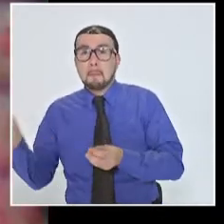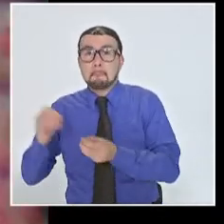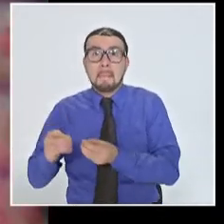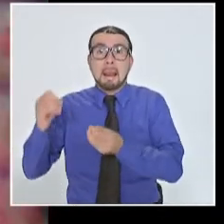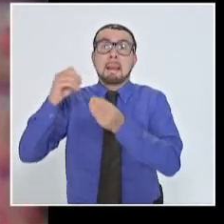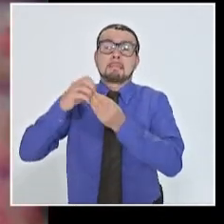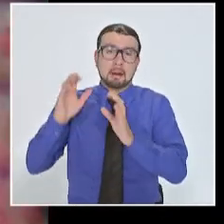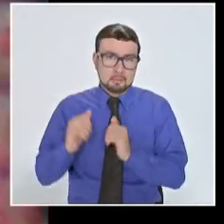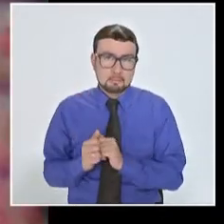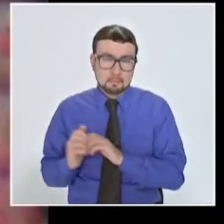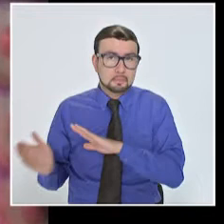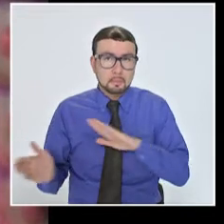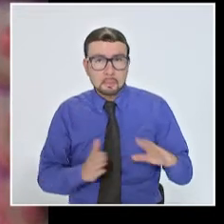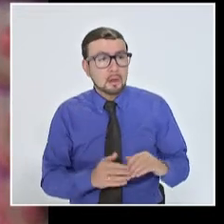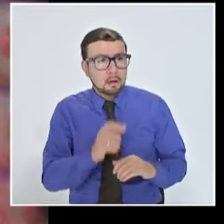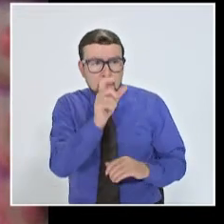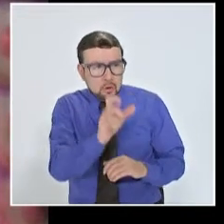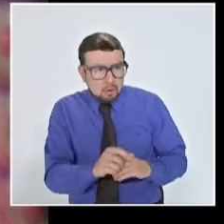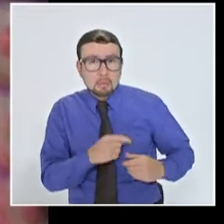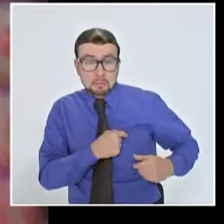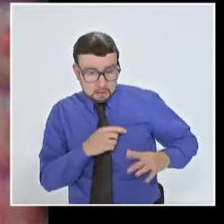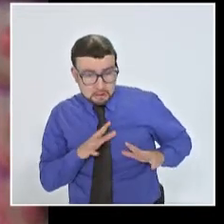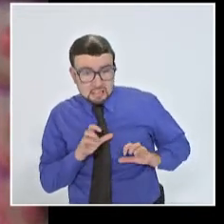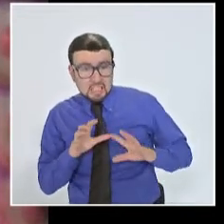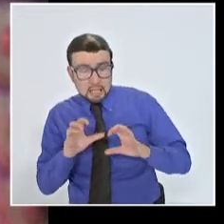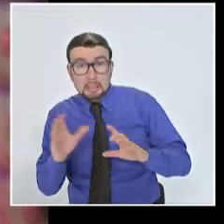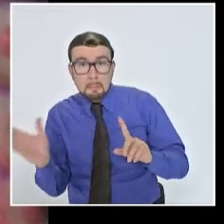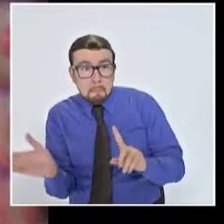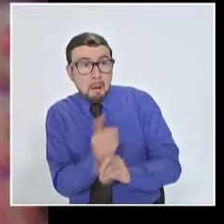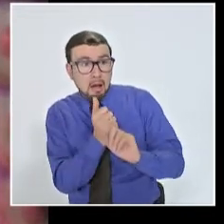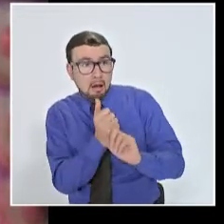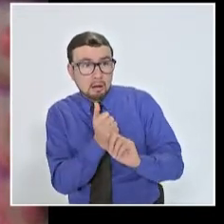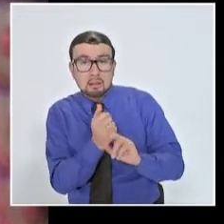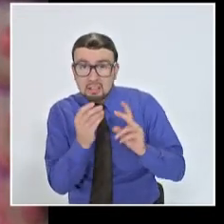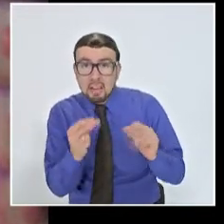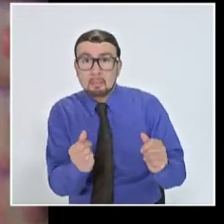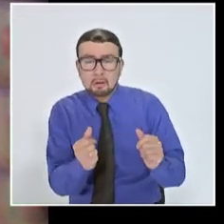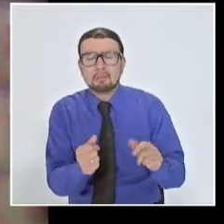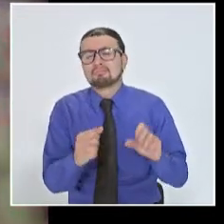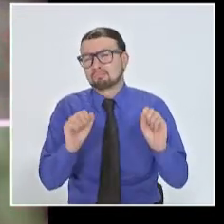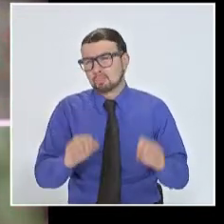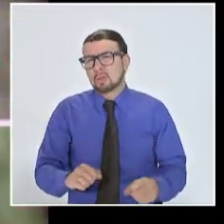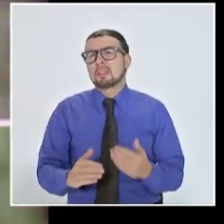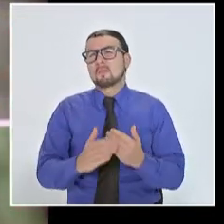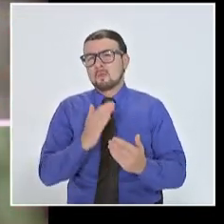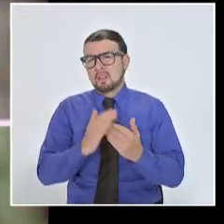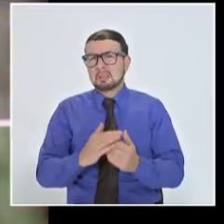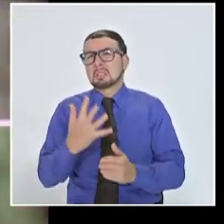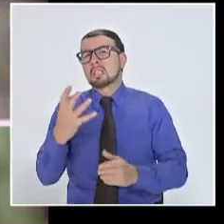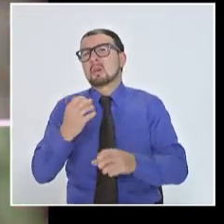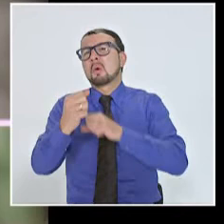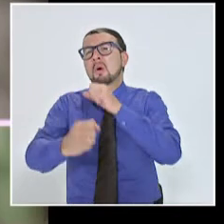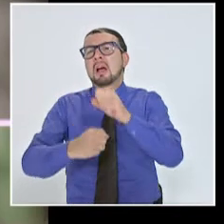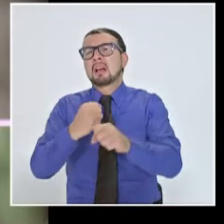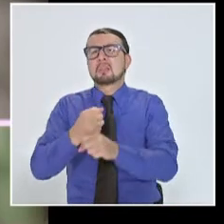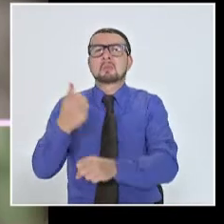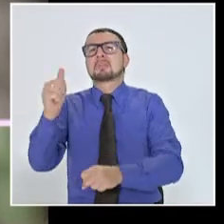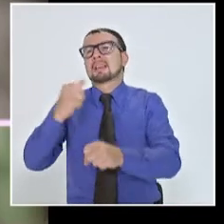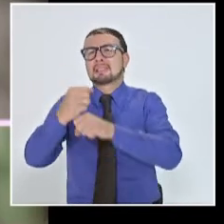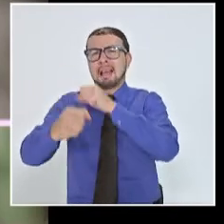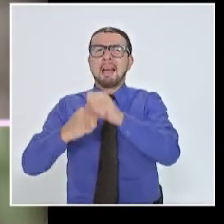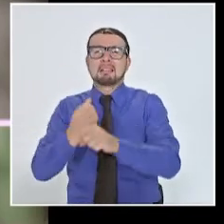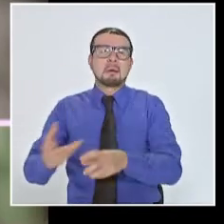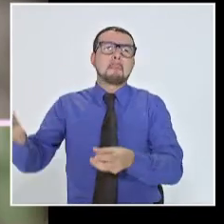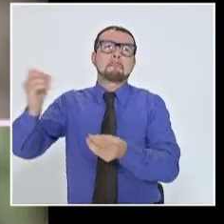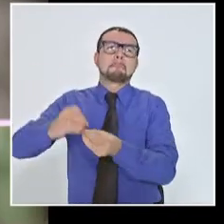la posibilidad de hacer un diagnóstico temprano, su supervivencia a 5 o 10 años es mayor del 90%. Pero si